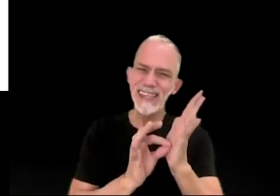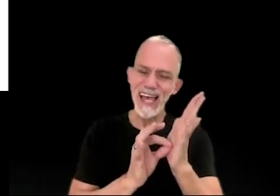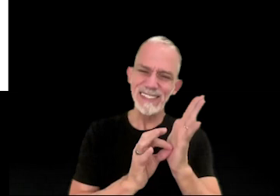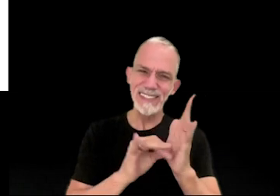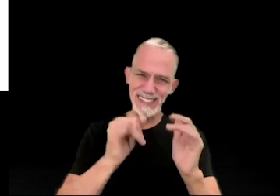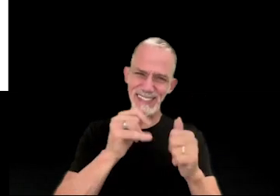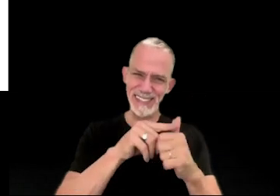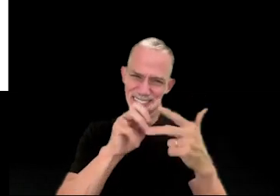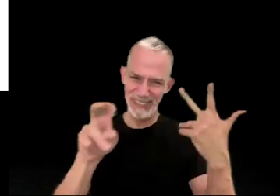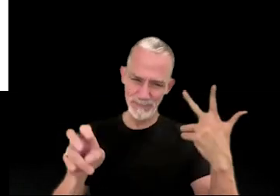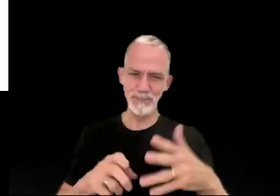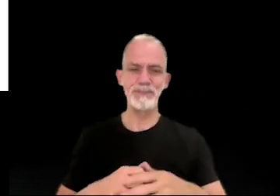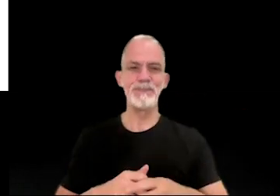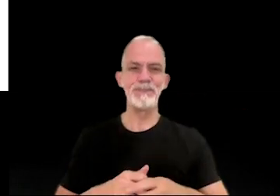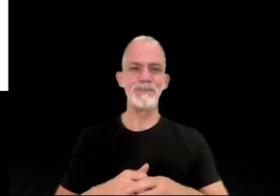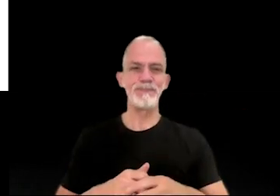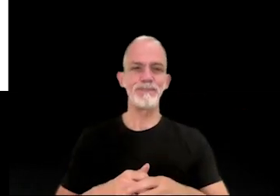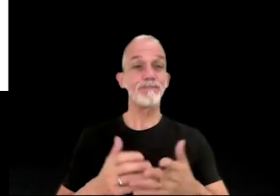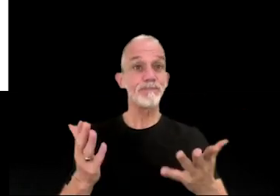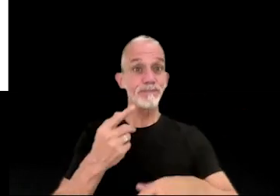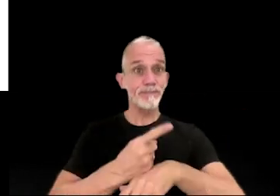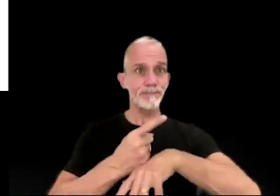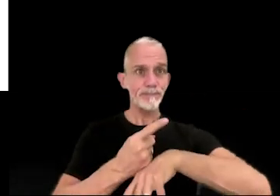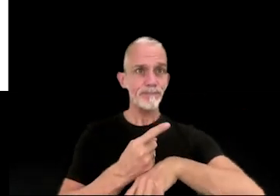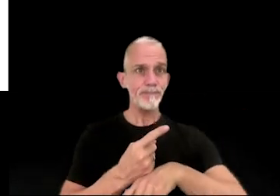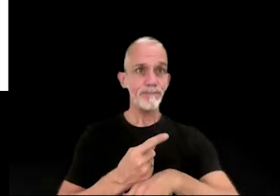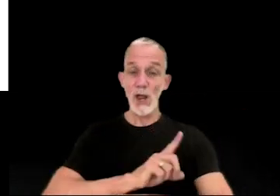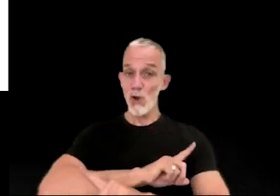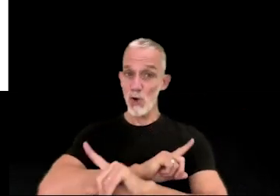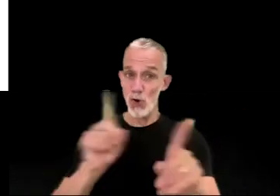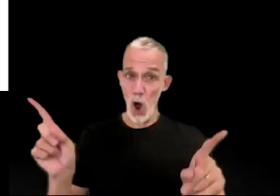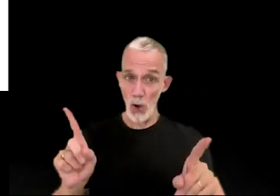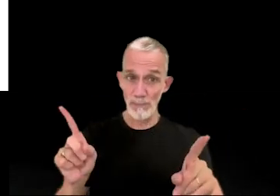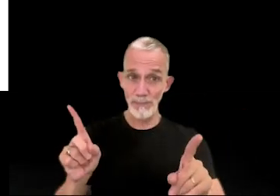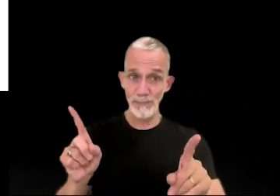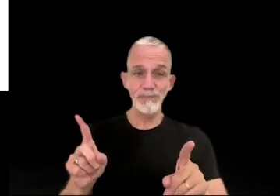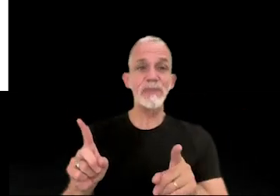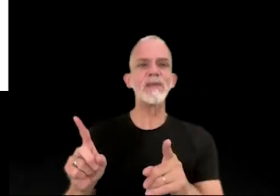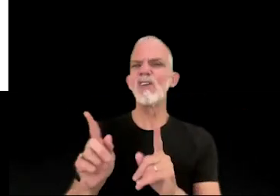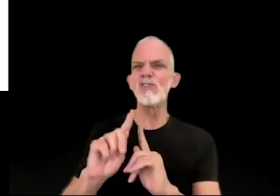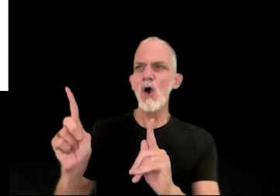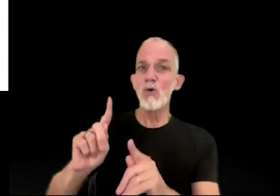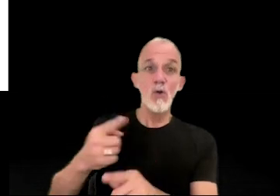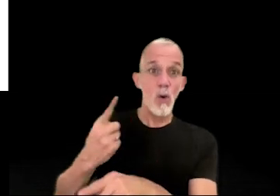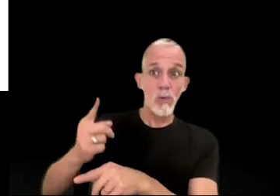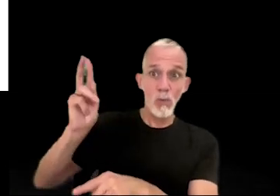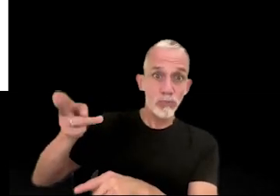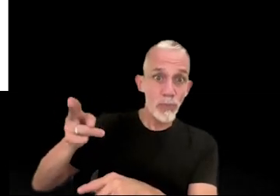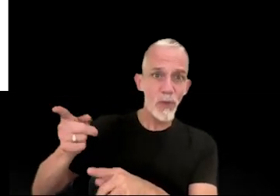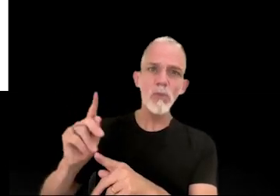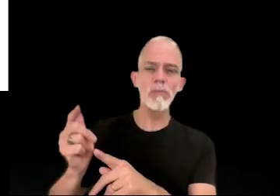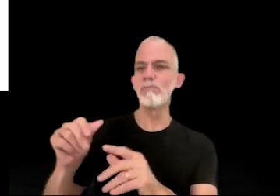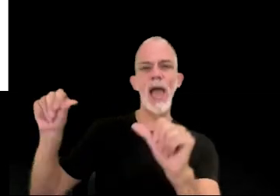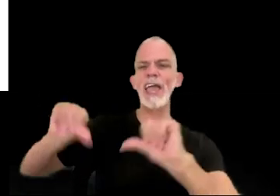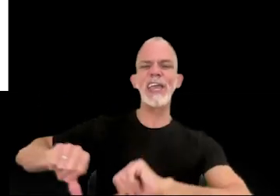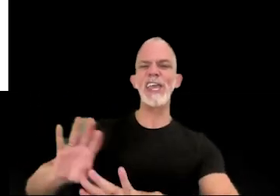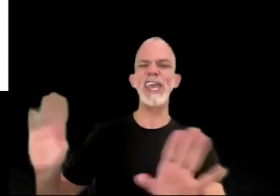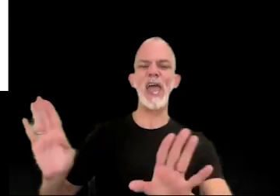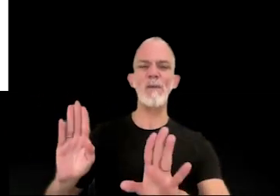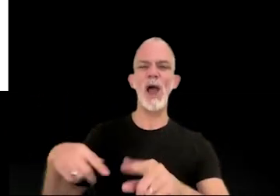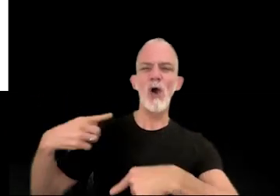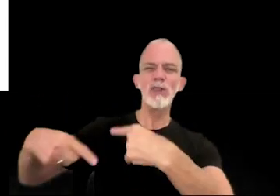tema. Primero, el sujeto primero excluido es aquellos que estén declarados en quiebra sin continuidad de la